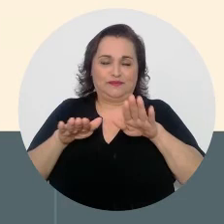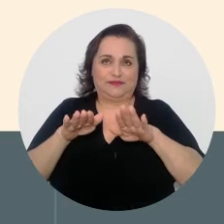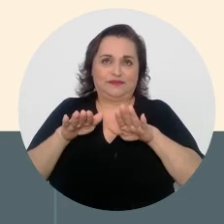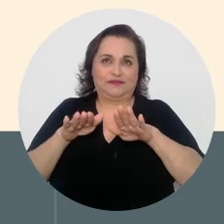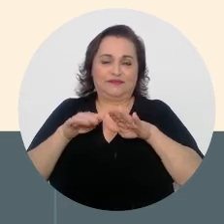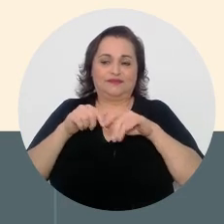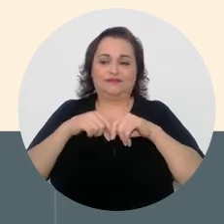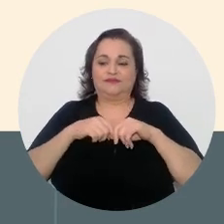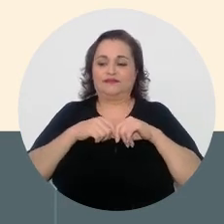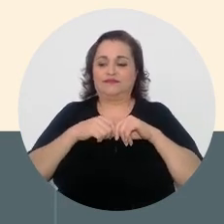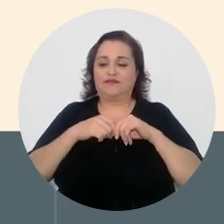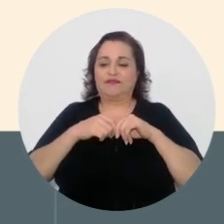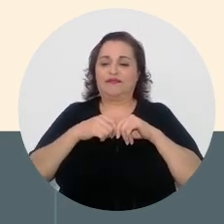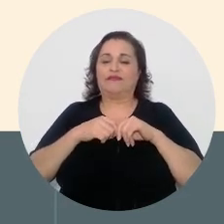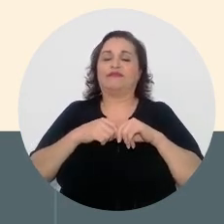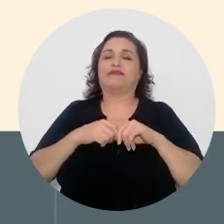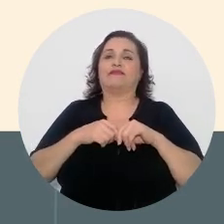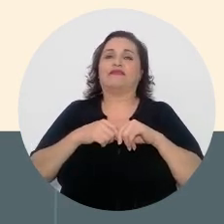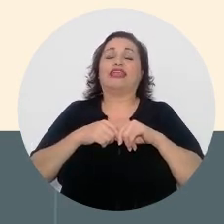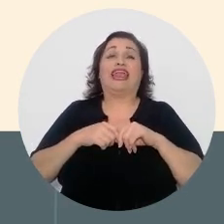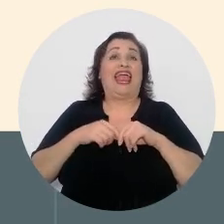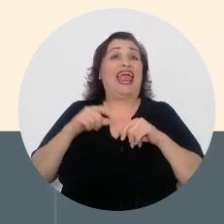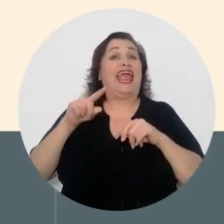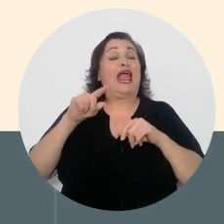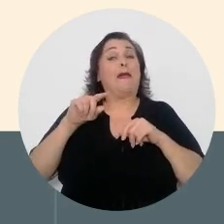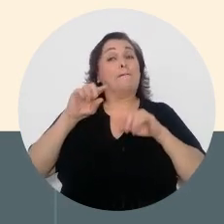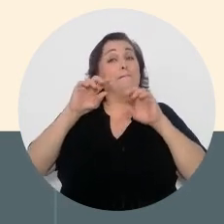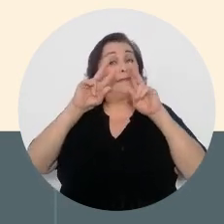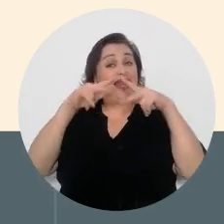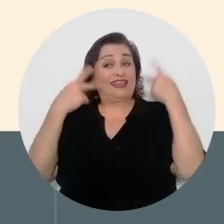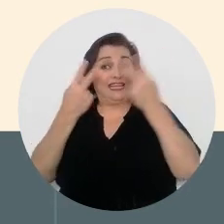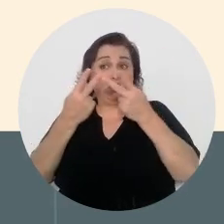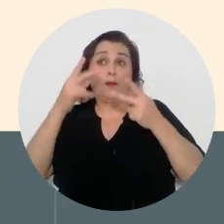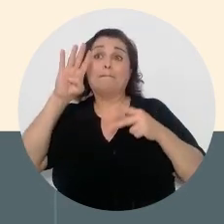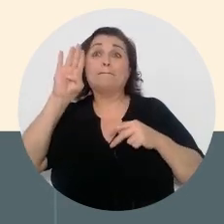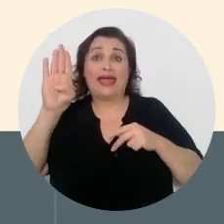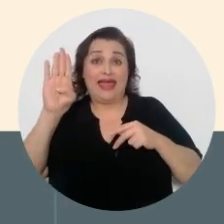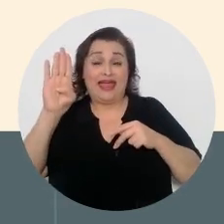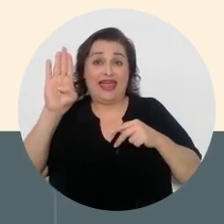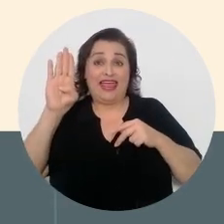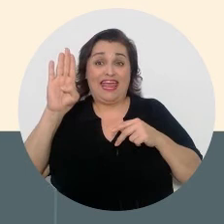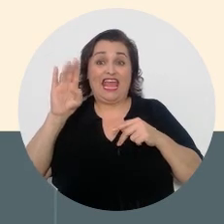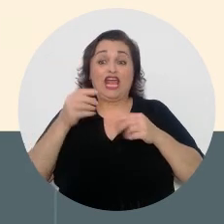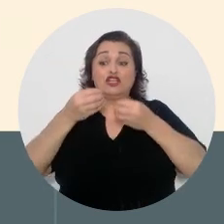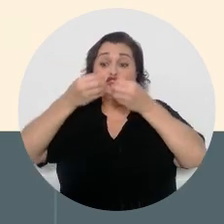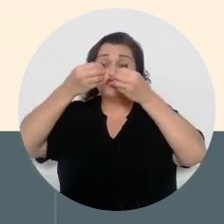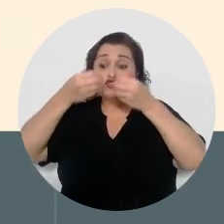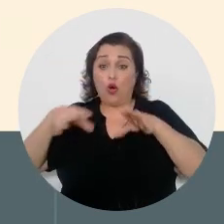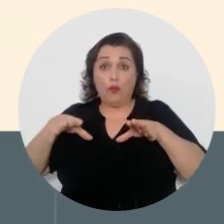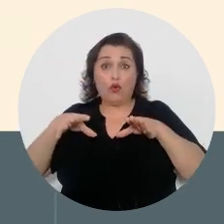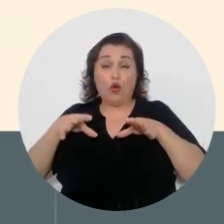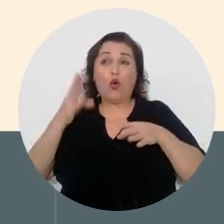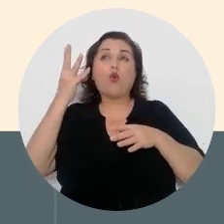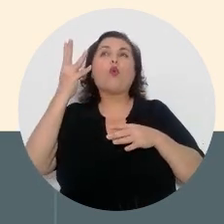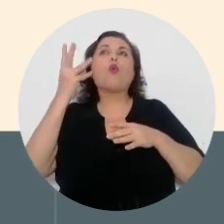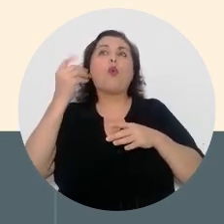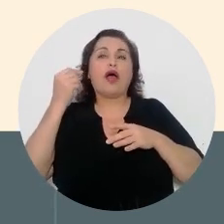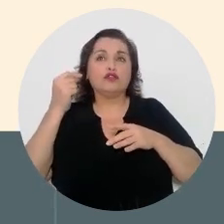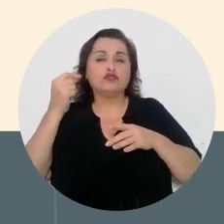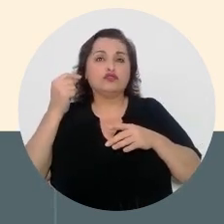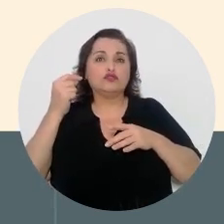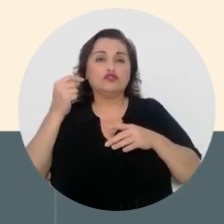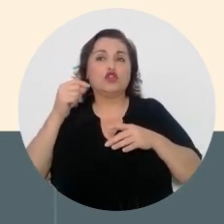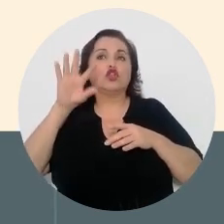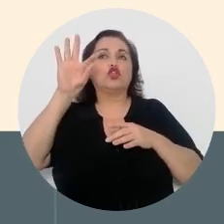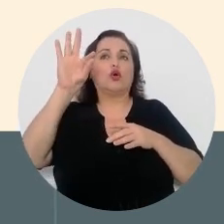del primer paso, que es el cociente. En el caso del partido B, su residuo o